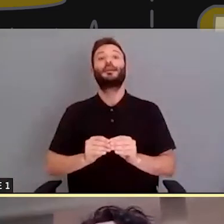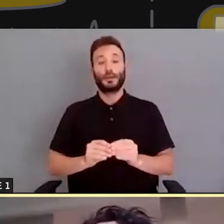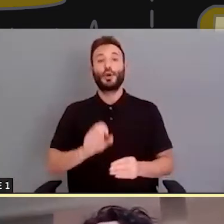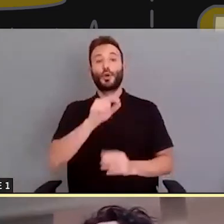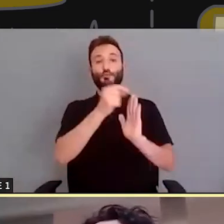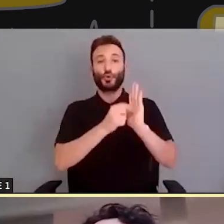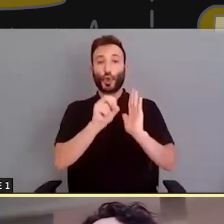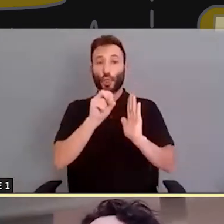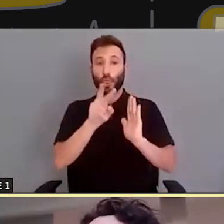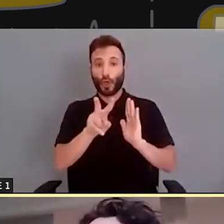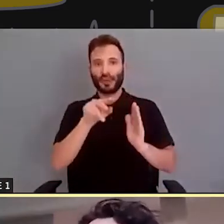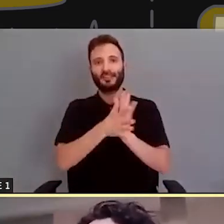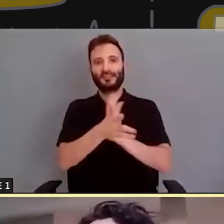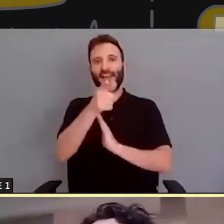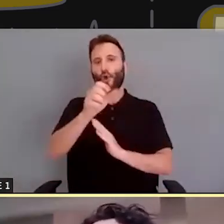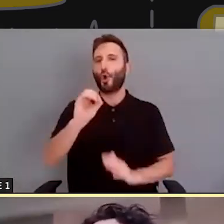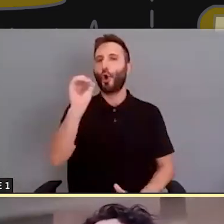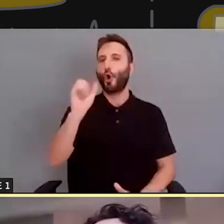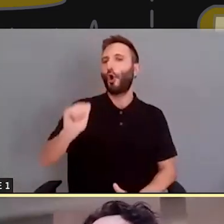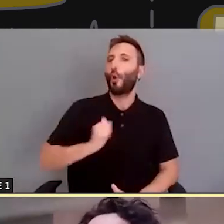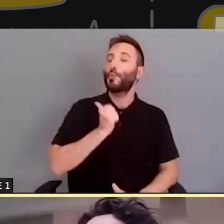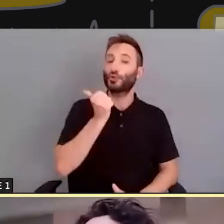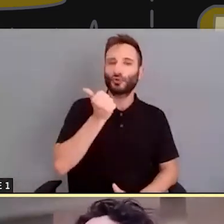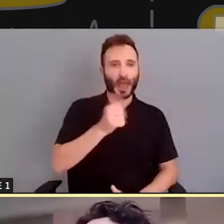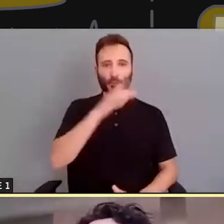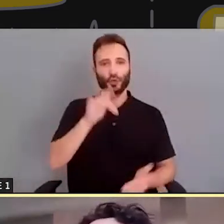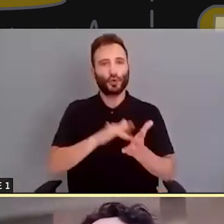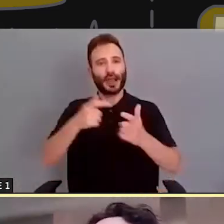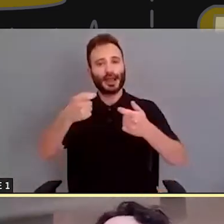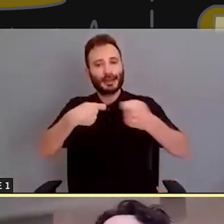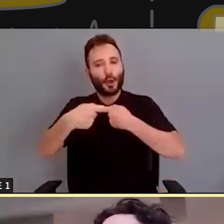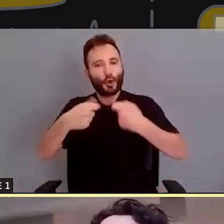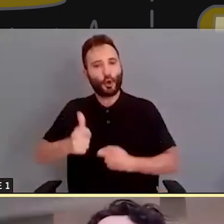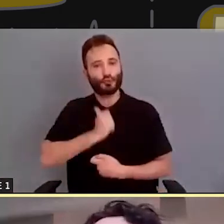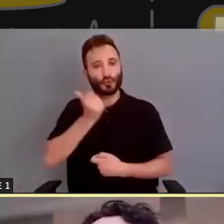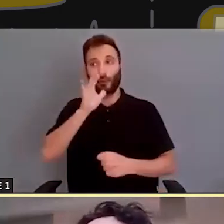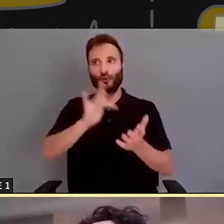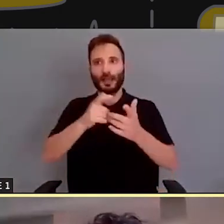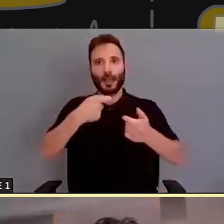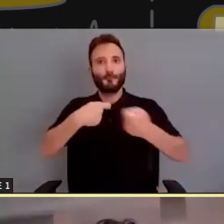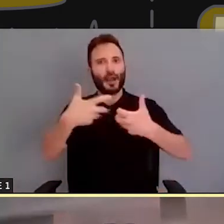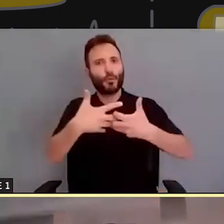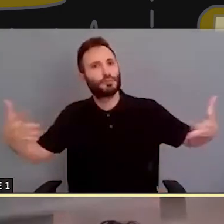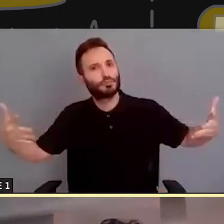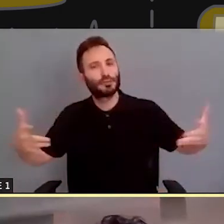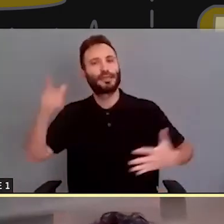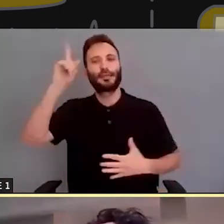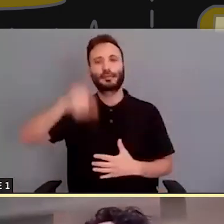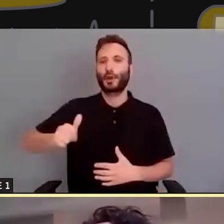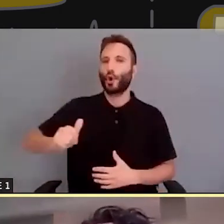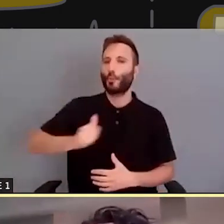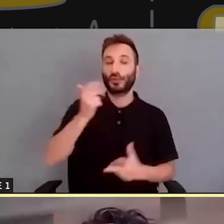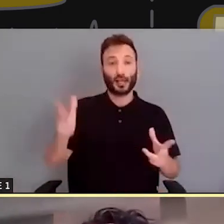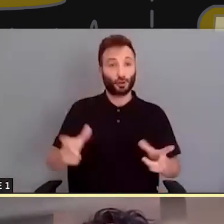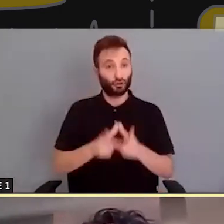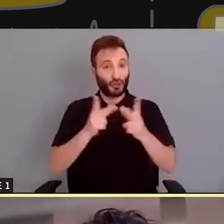principio, esto es una oportunidad de negocio porque es un mercado más grande, pero también es una oportunidad social de crear